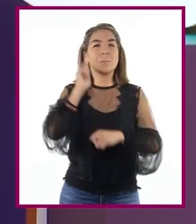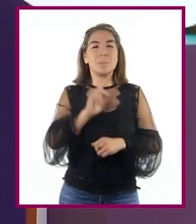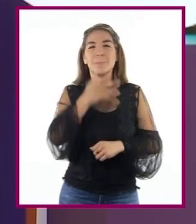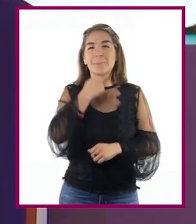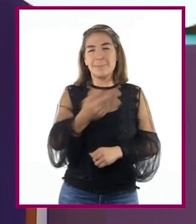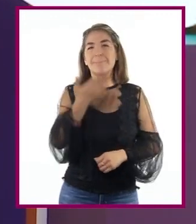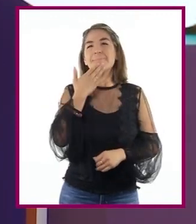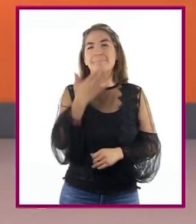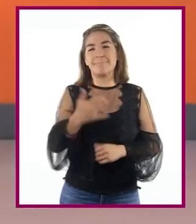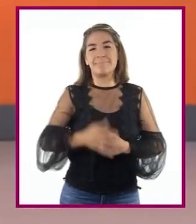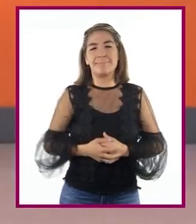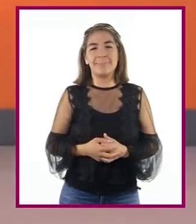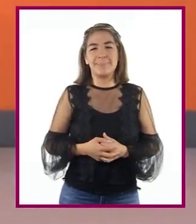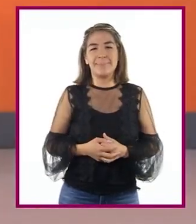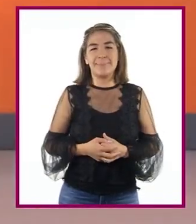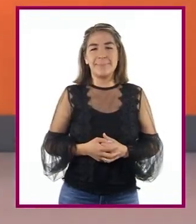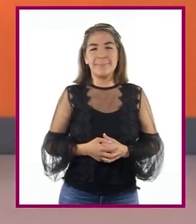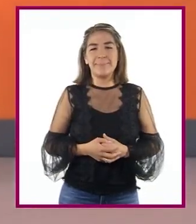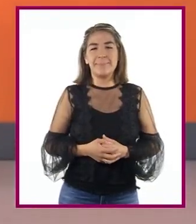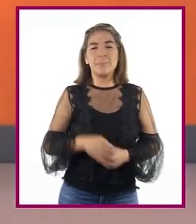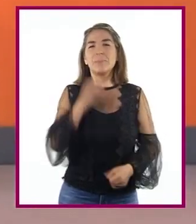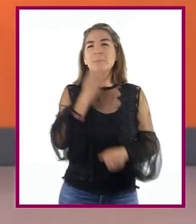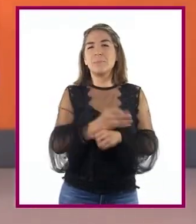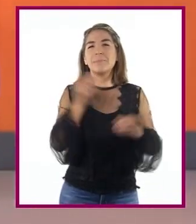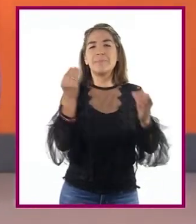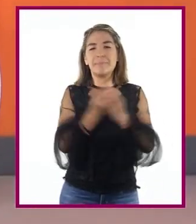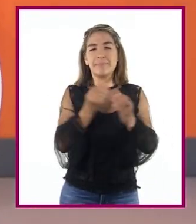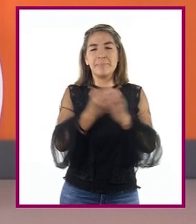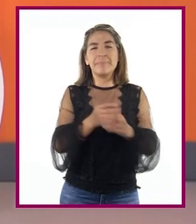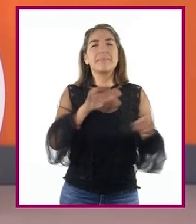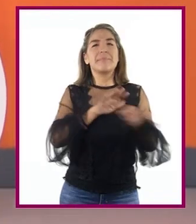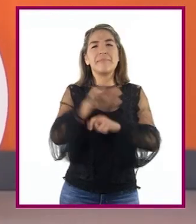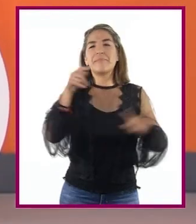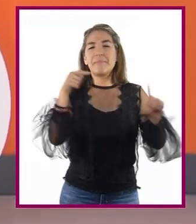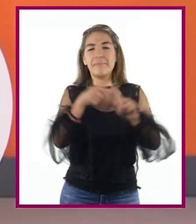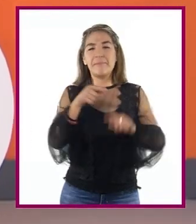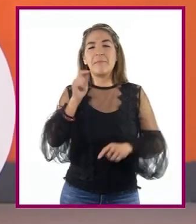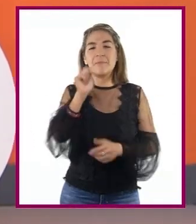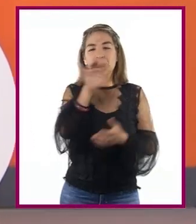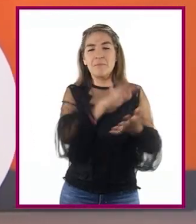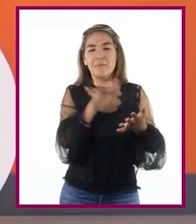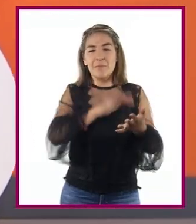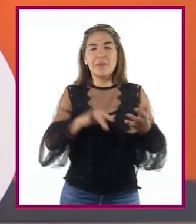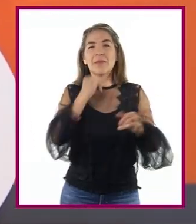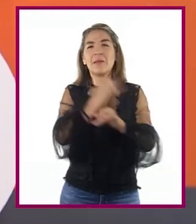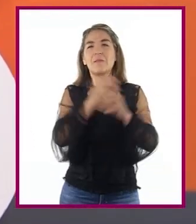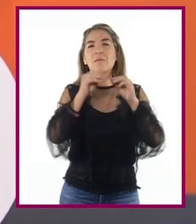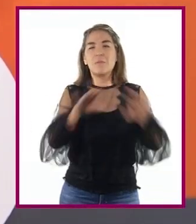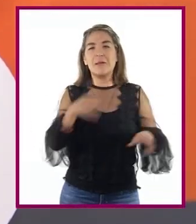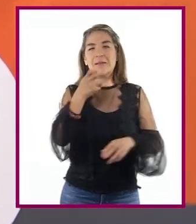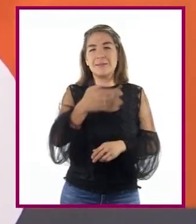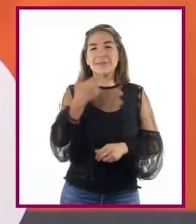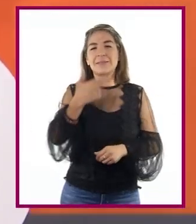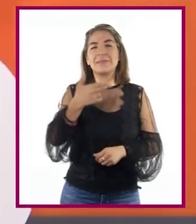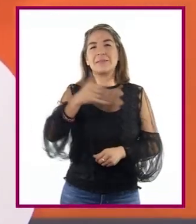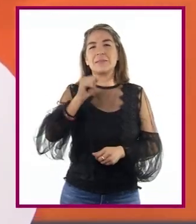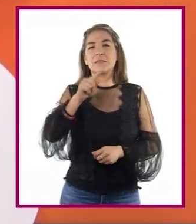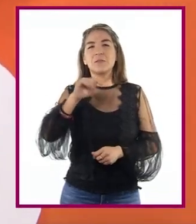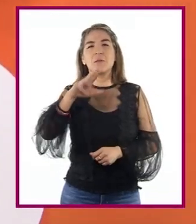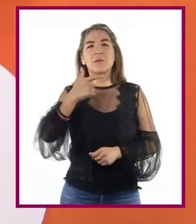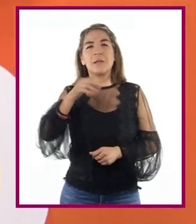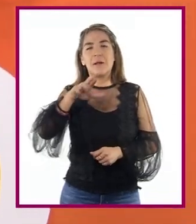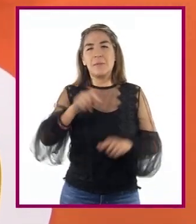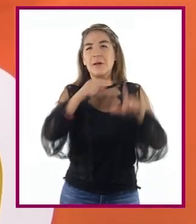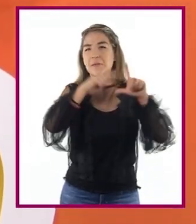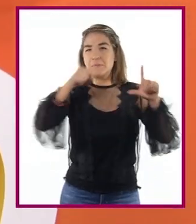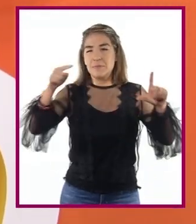se encuentren muy bien. En esta sesión trabajaremos con la lectura de datos en los histogramas, polígonos de